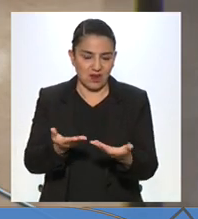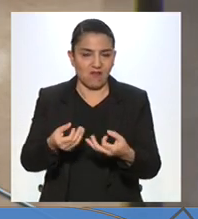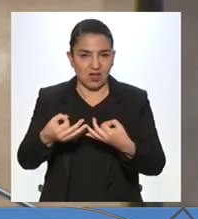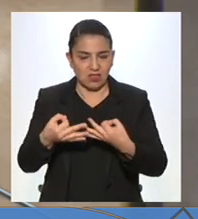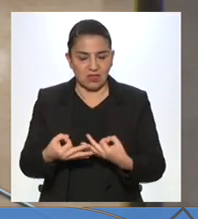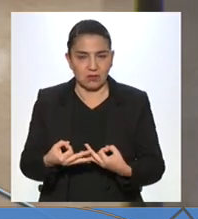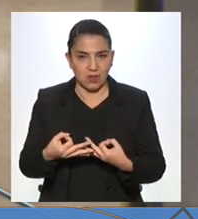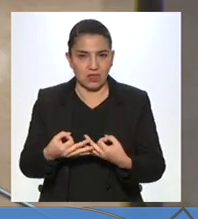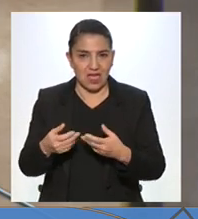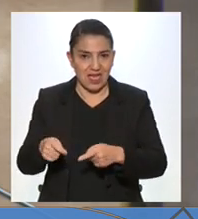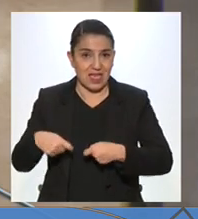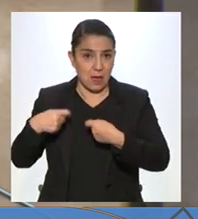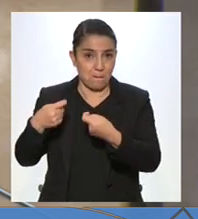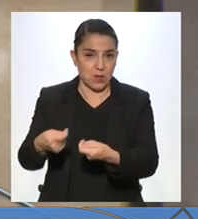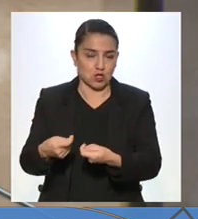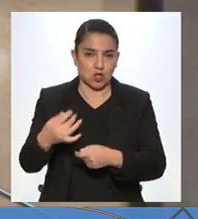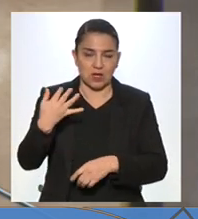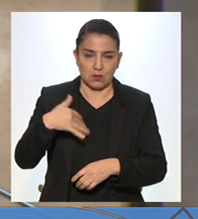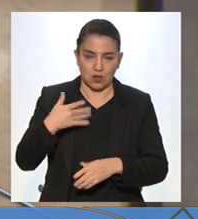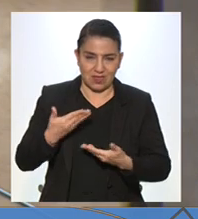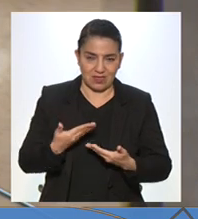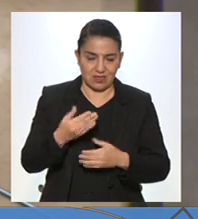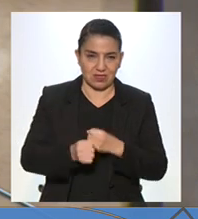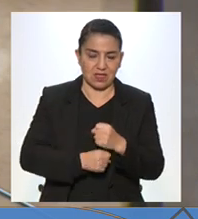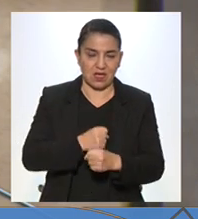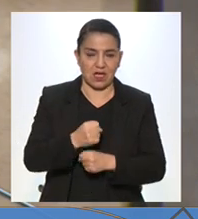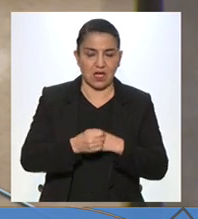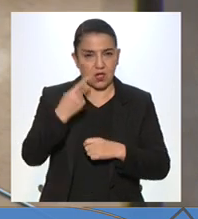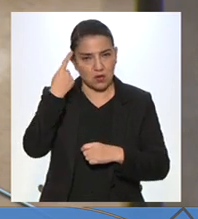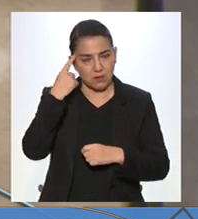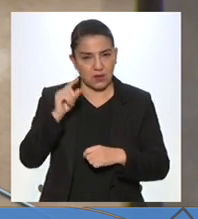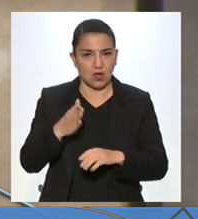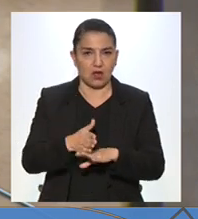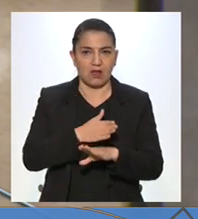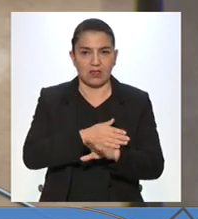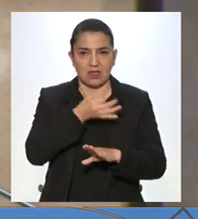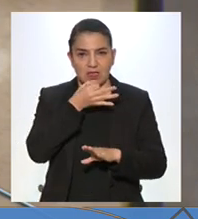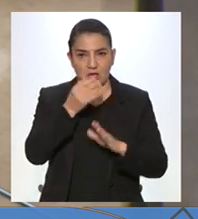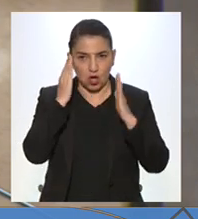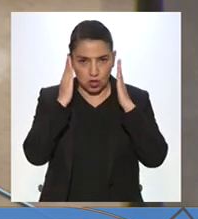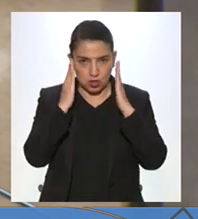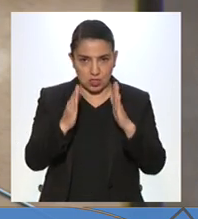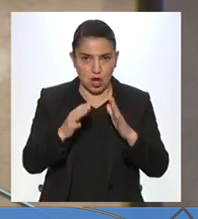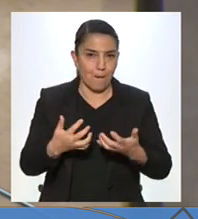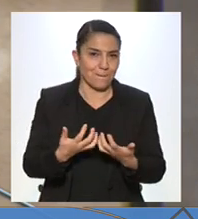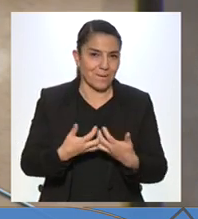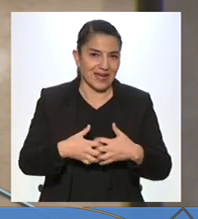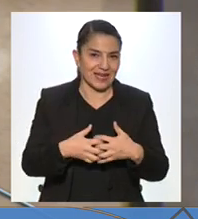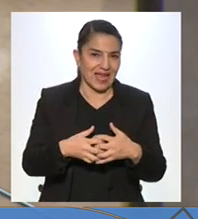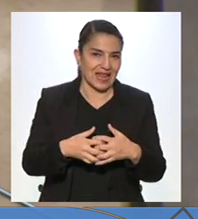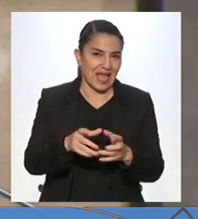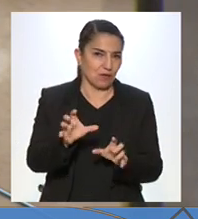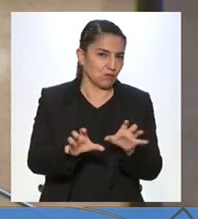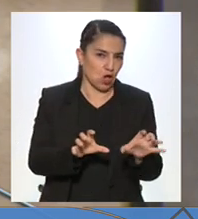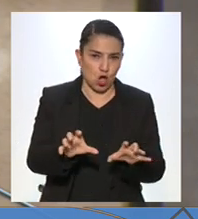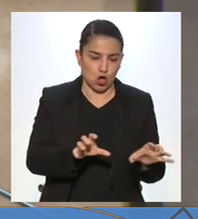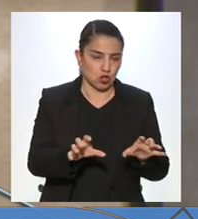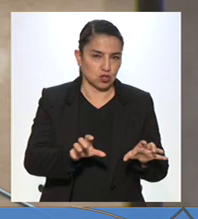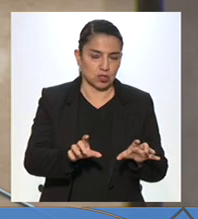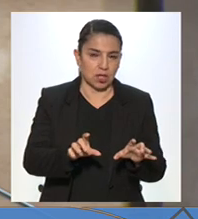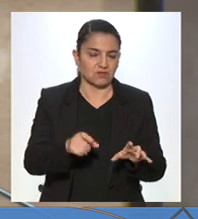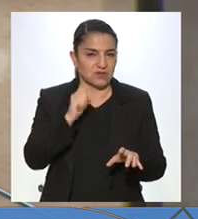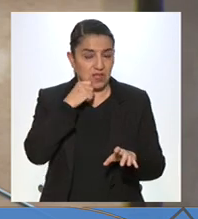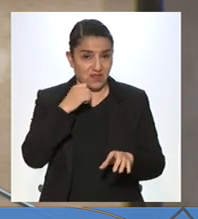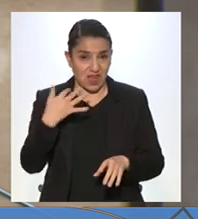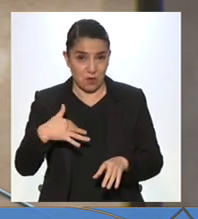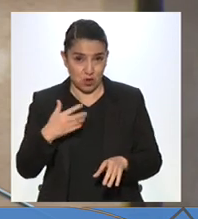La inversión ha sido importante durante este año, pero como hemos señalado, ha estado muy concentrada en maquinaria y equipo. Eso no quiere decir que no sea relevante.